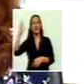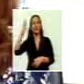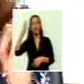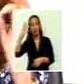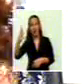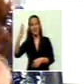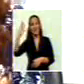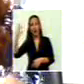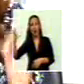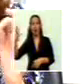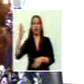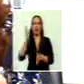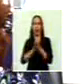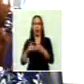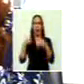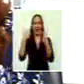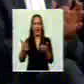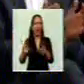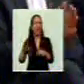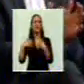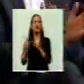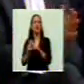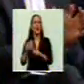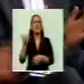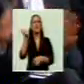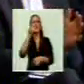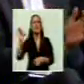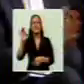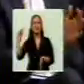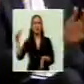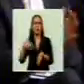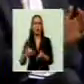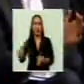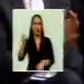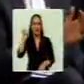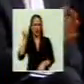becas por casi 600 millones de pesos.